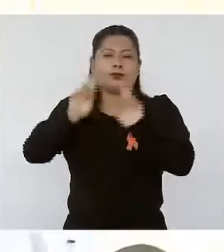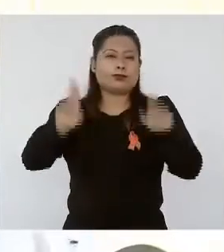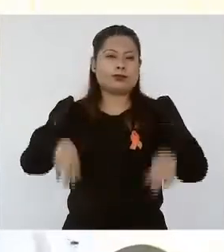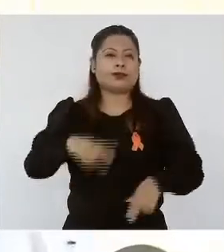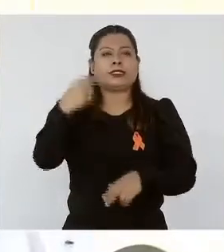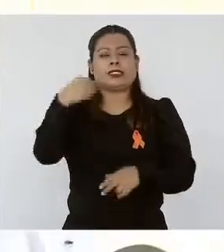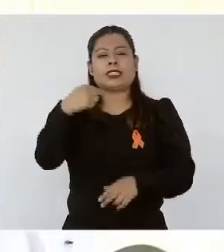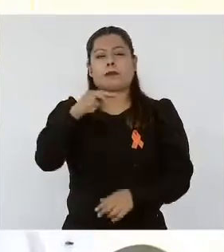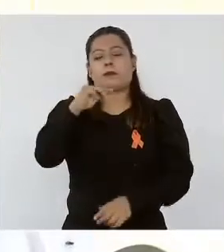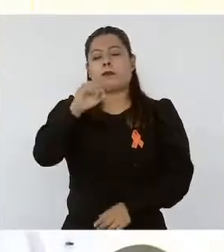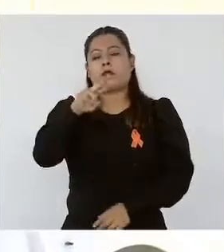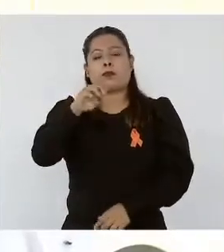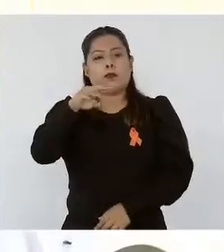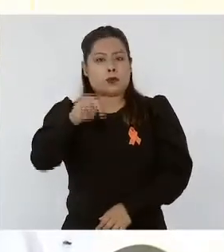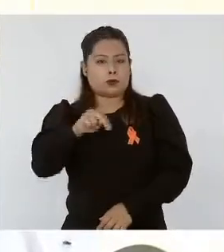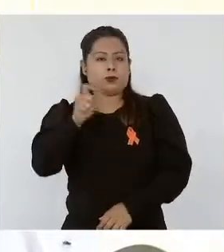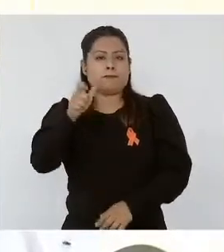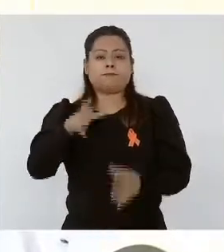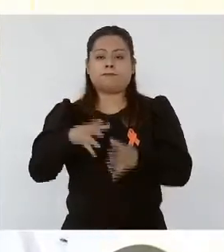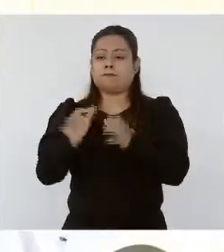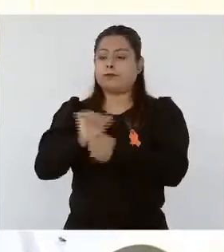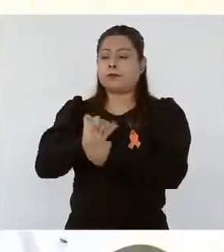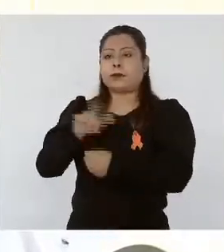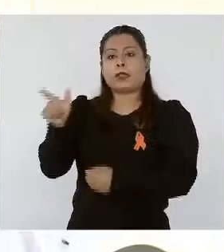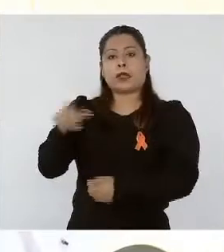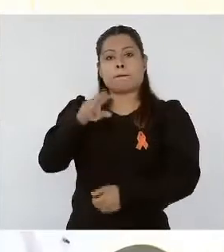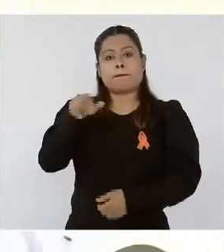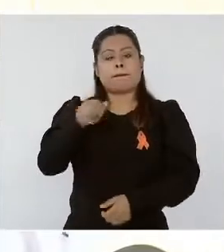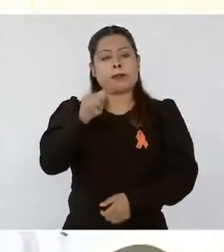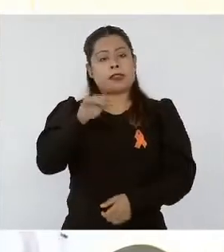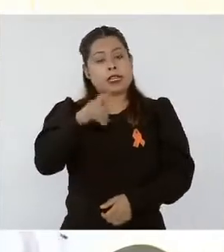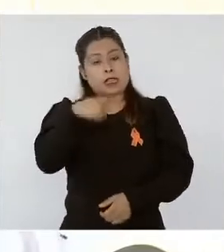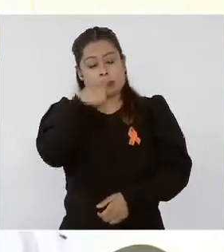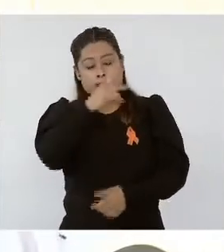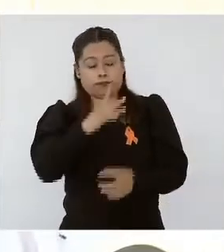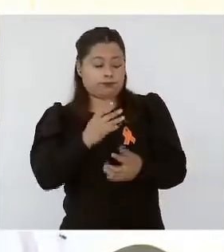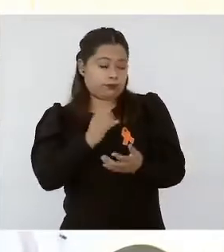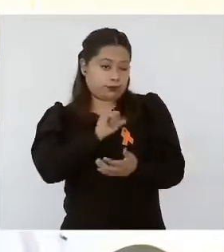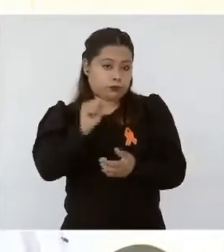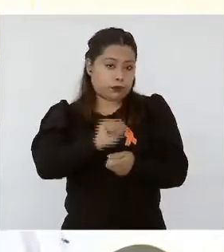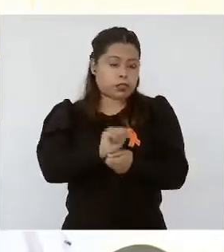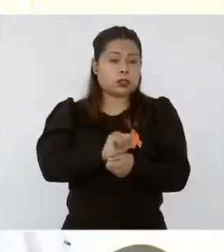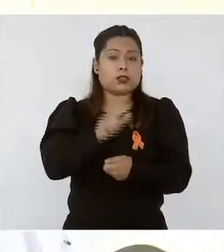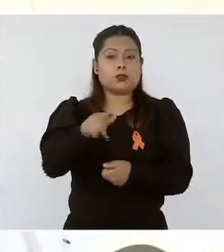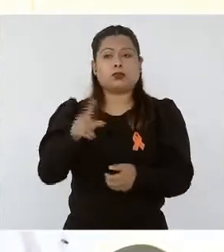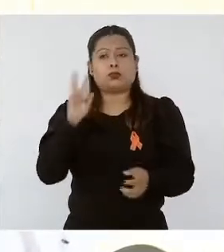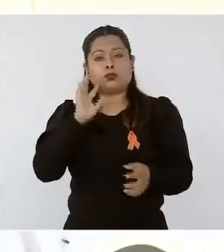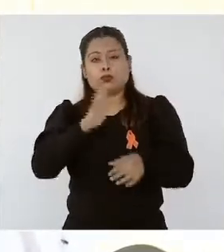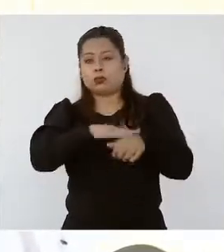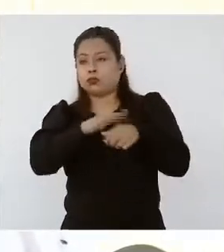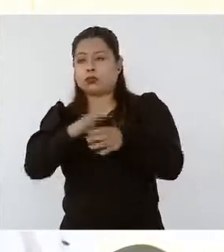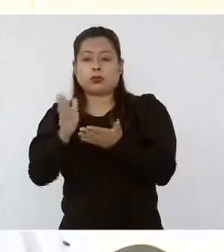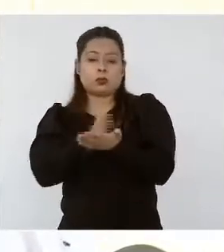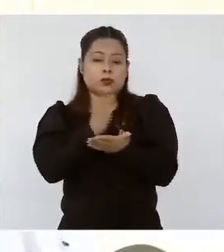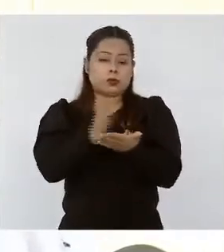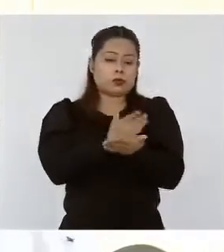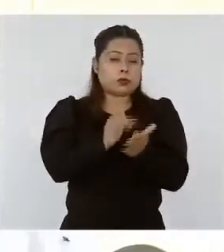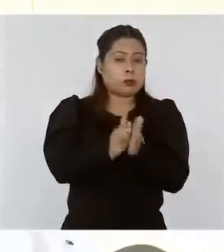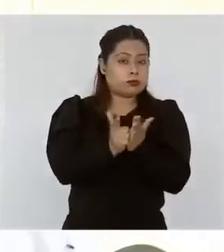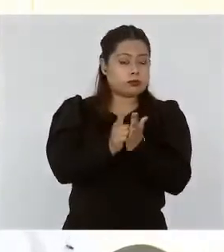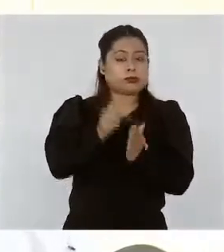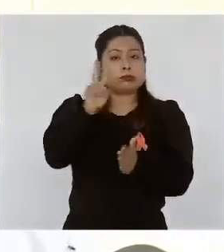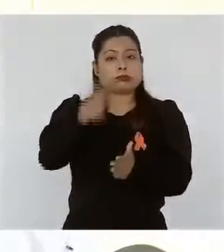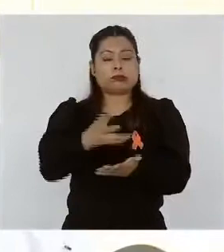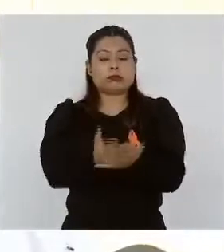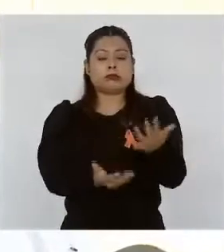llama Momo, es del gran autor alemán Michael Ende, y se lo recomiendo a todos, porque es un libro realmente muy